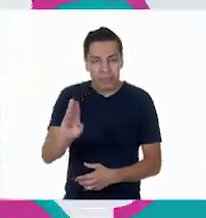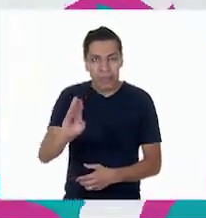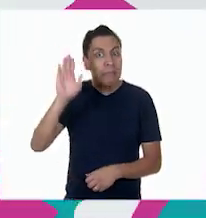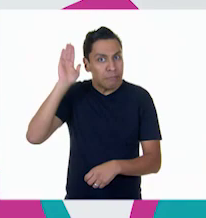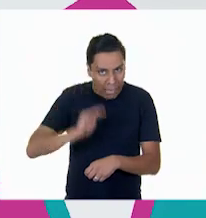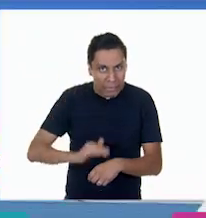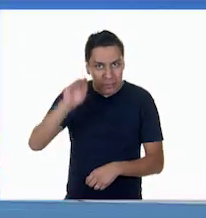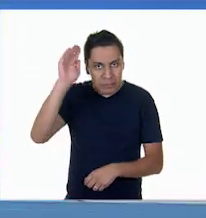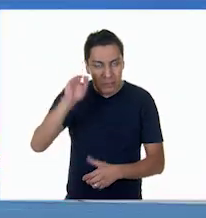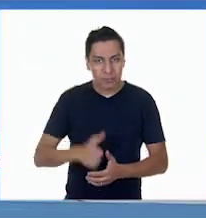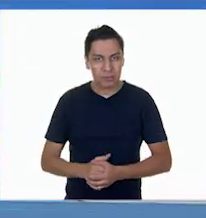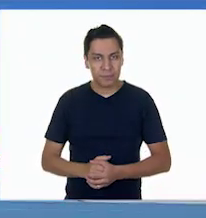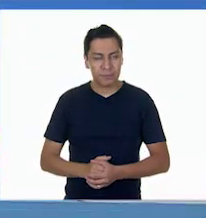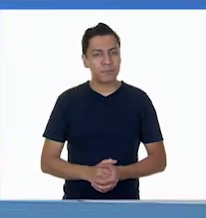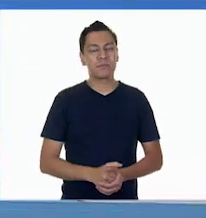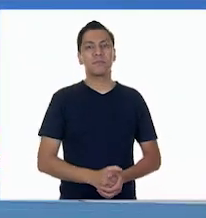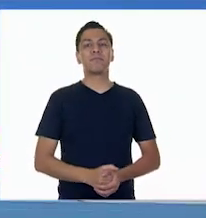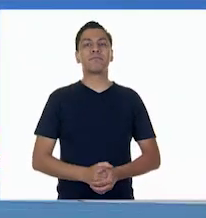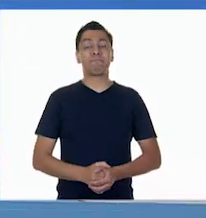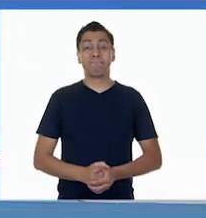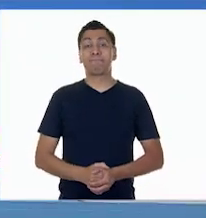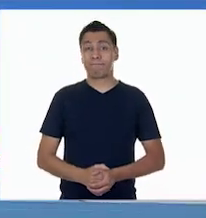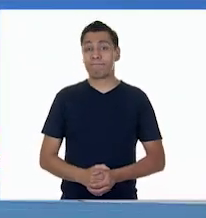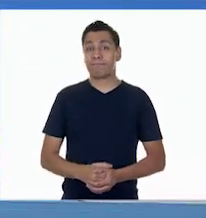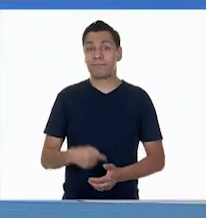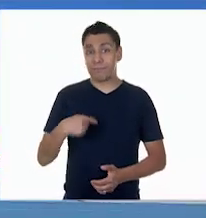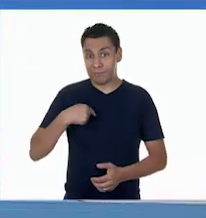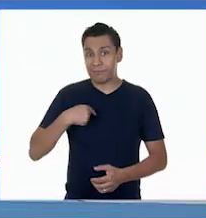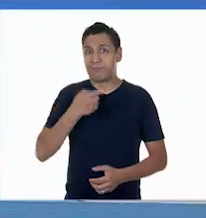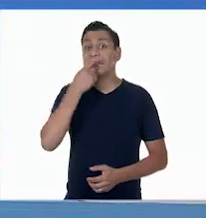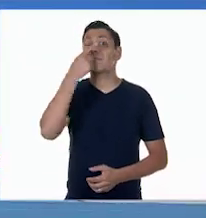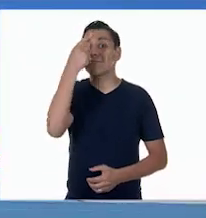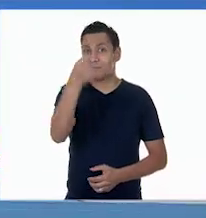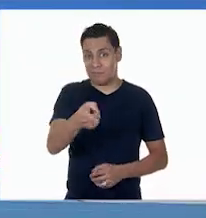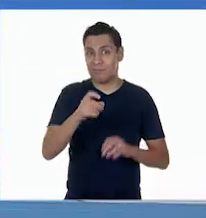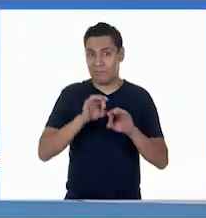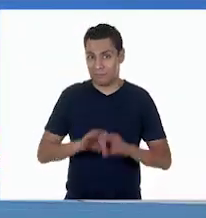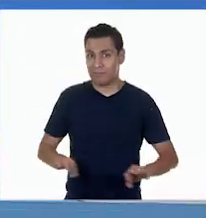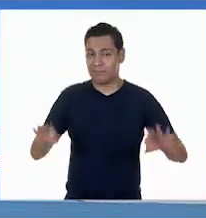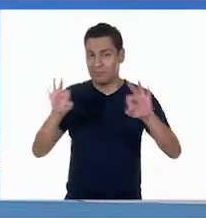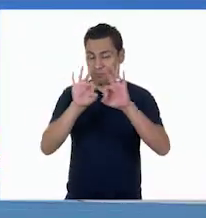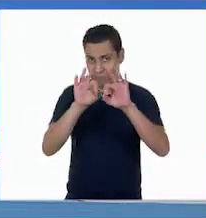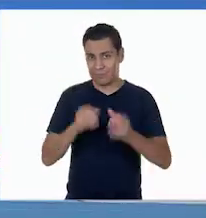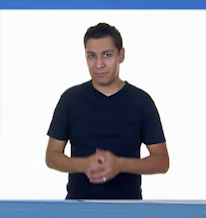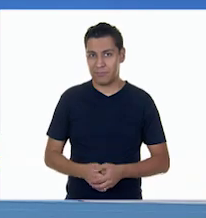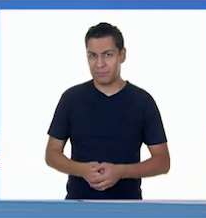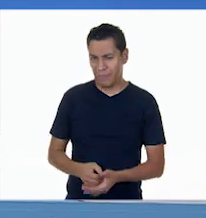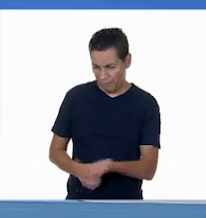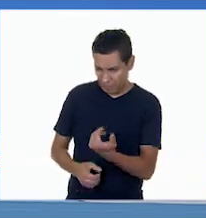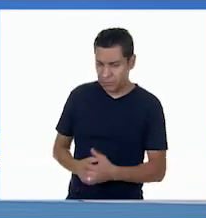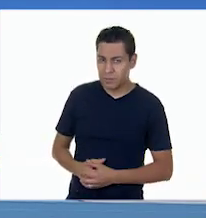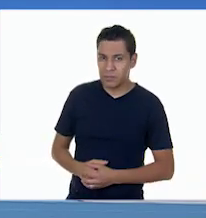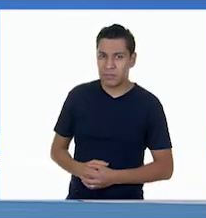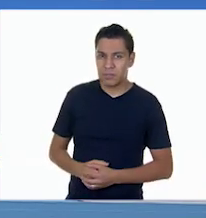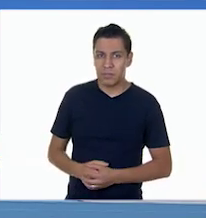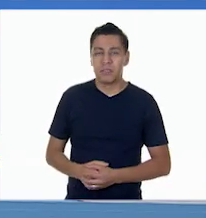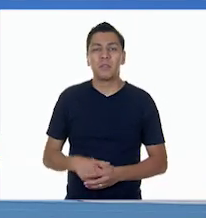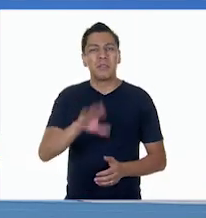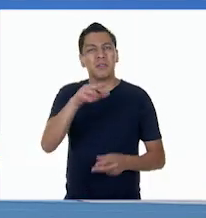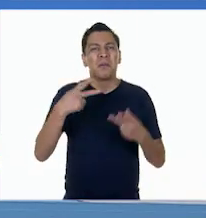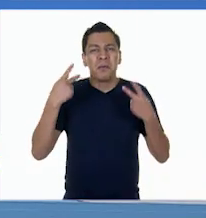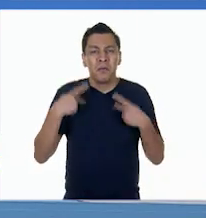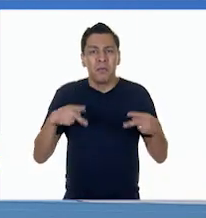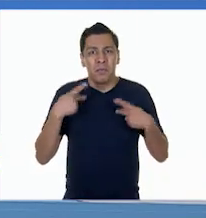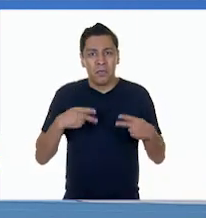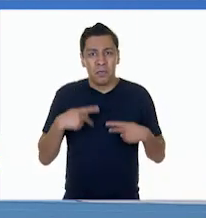maestra! Dime. Quiero decirle algo súper importante. Adelante, Ale, cuenta. Mire, a las personas